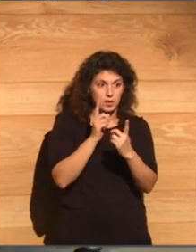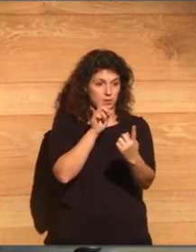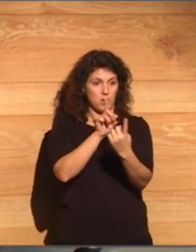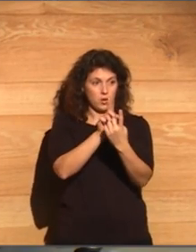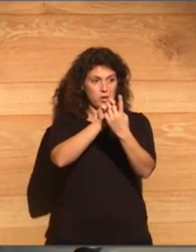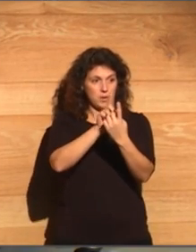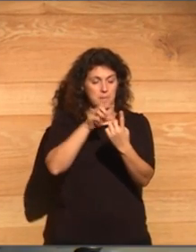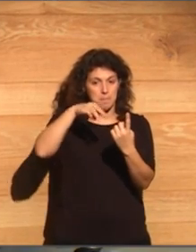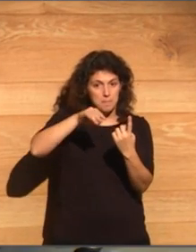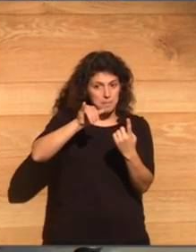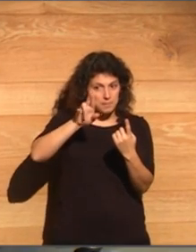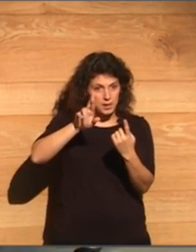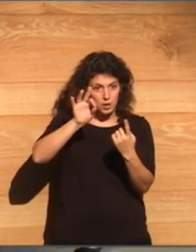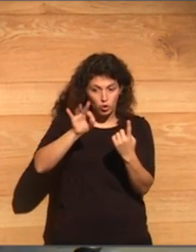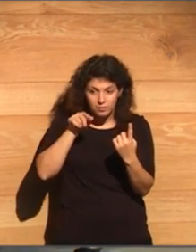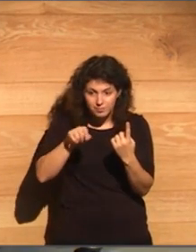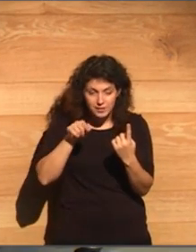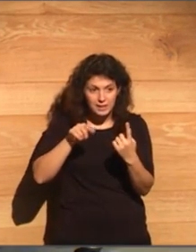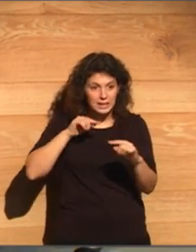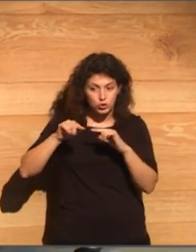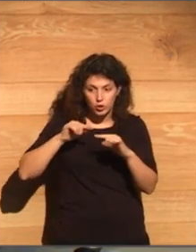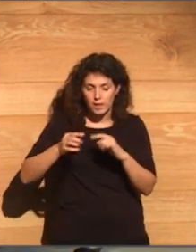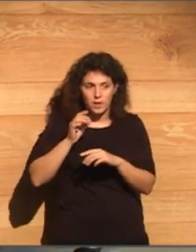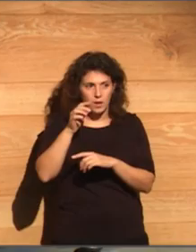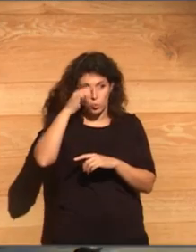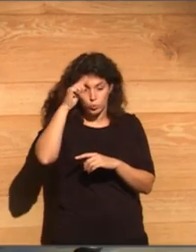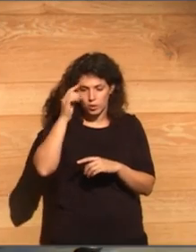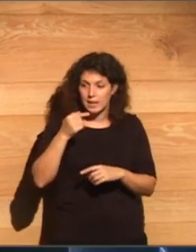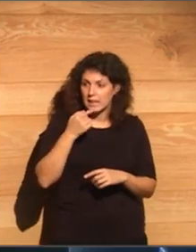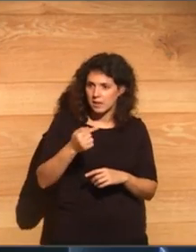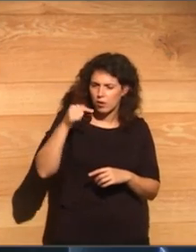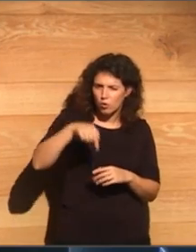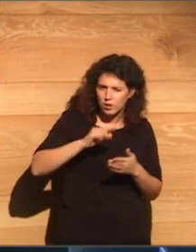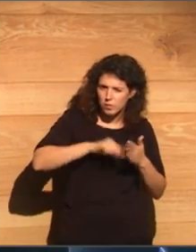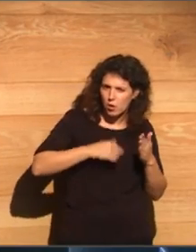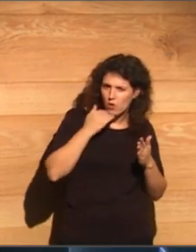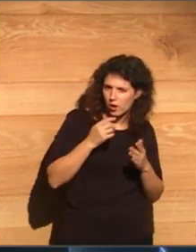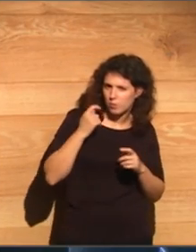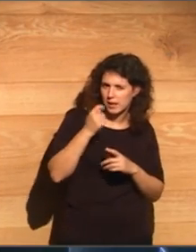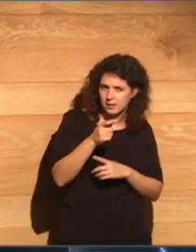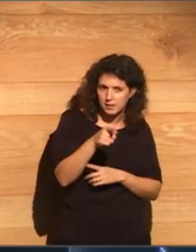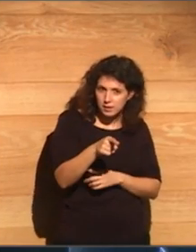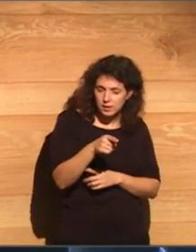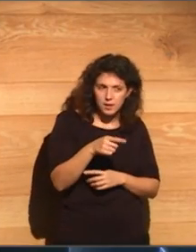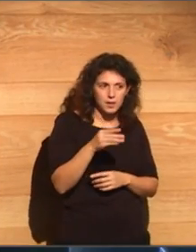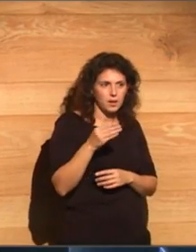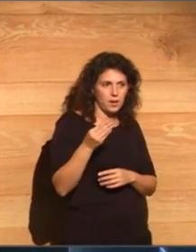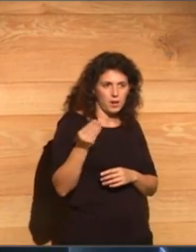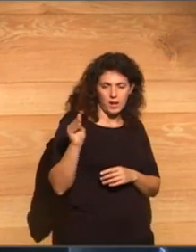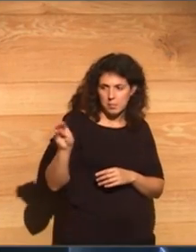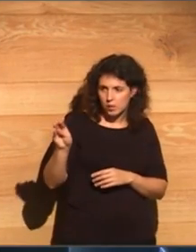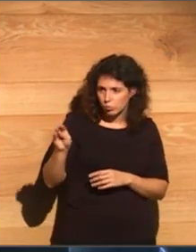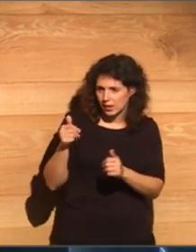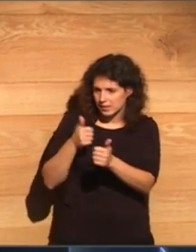era la ministra de Cultura, y le dijo, hombre, Luis, esta mañana he firmado algo para ti, no me acuerdo, algo para ti he firmado, y le pregunta